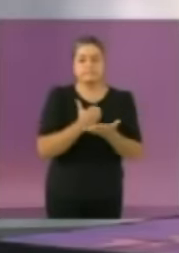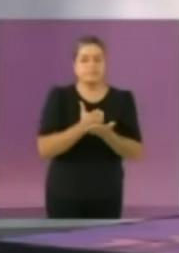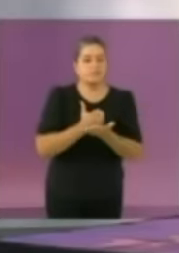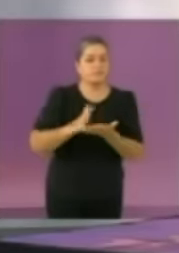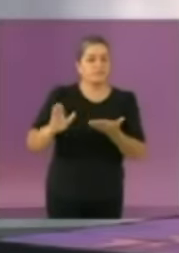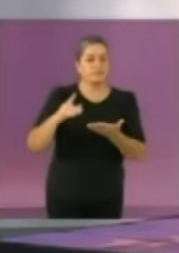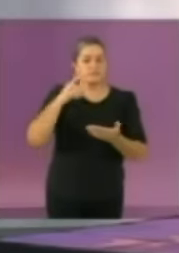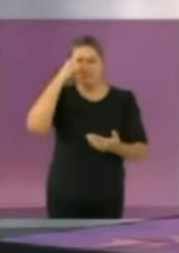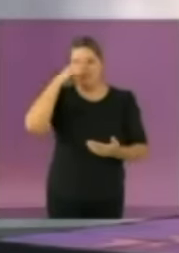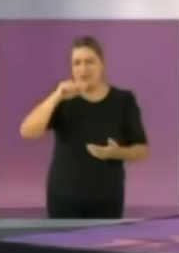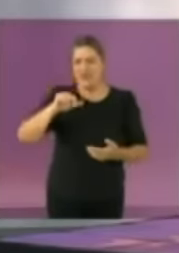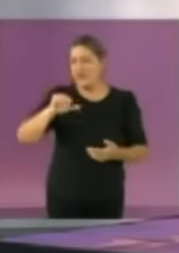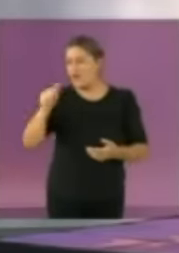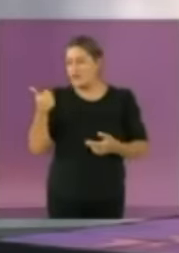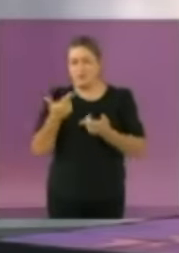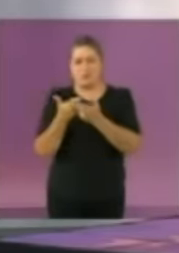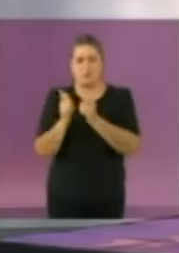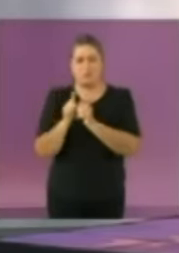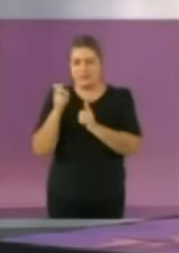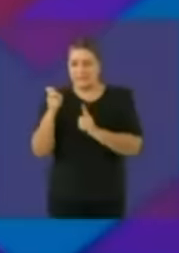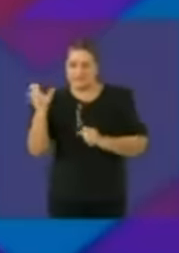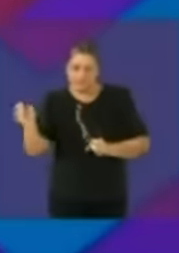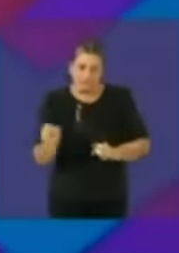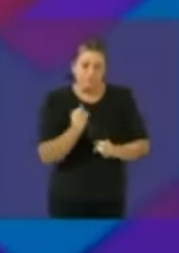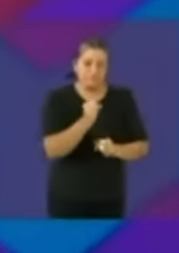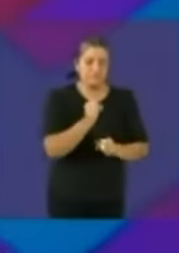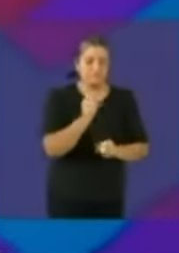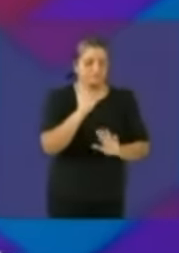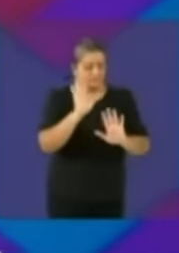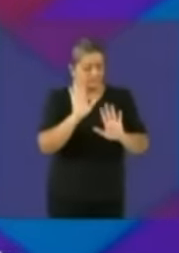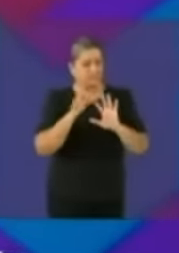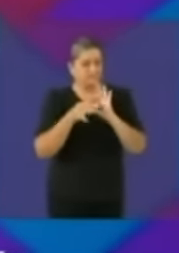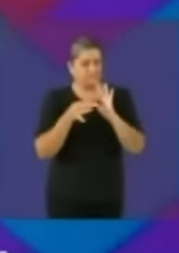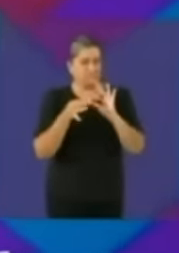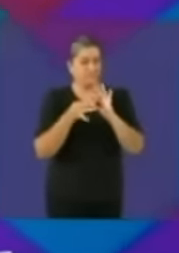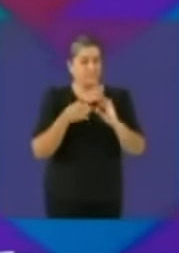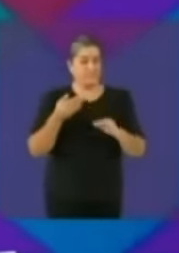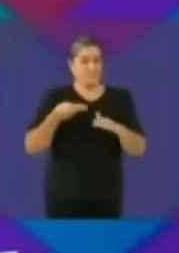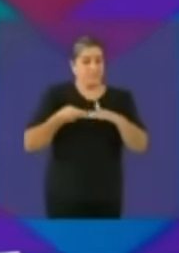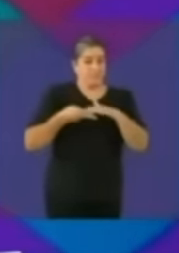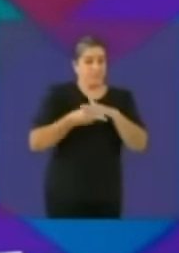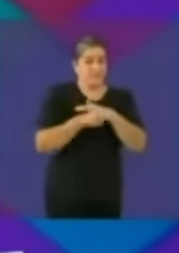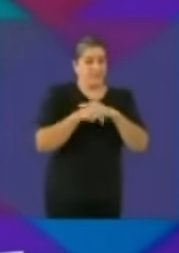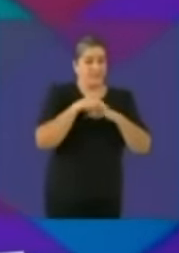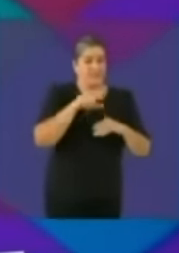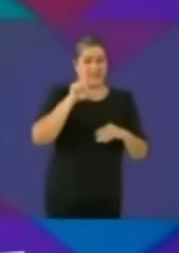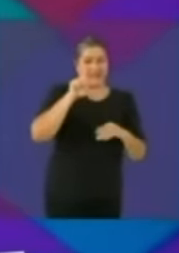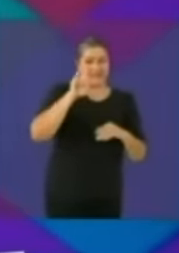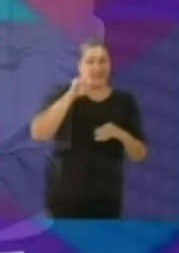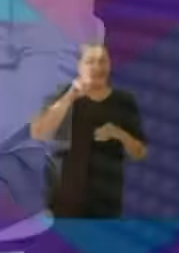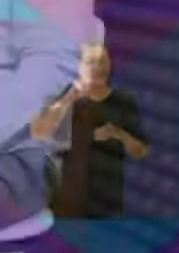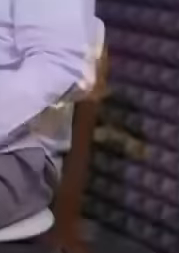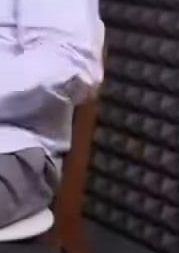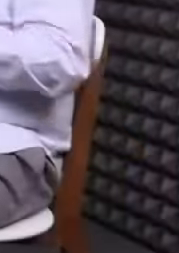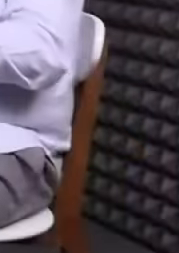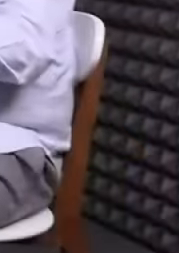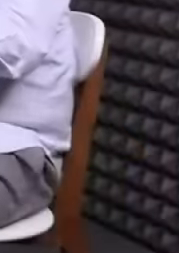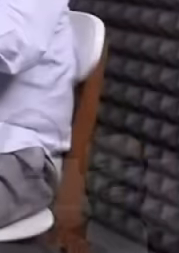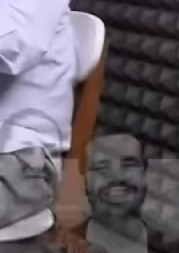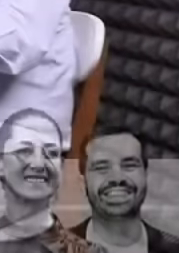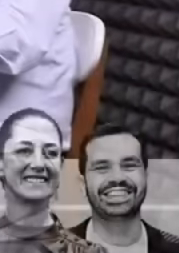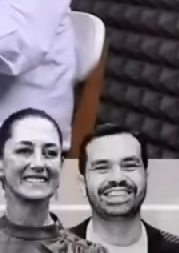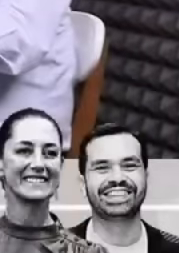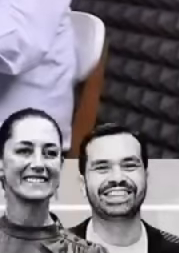finalmente en la elección del 2 de junio. Concluyo pensando que Xóchitl Gálvez